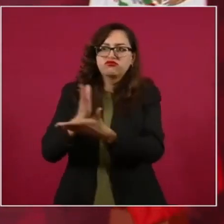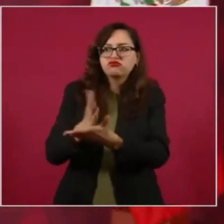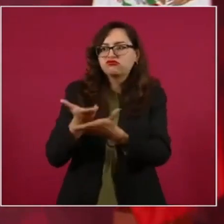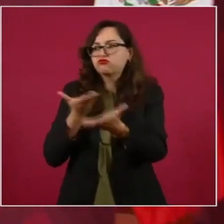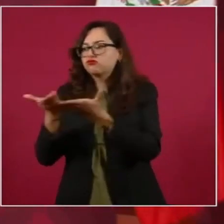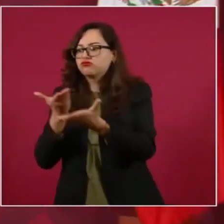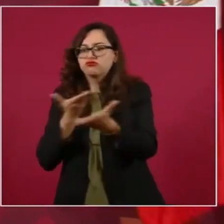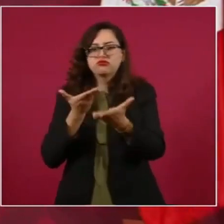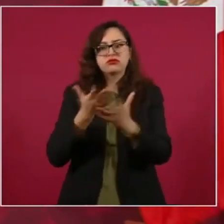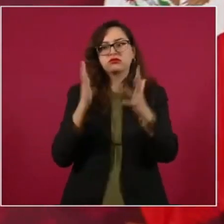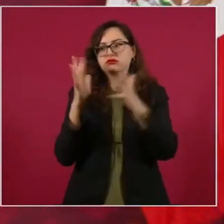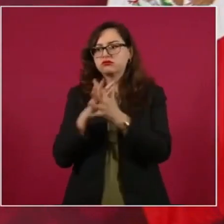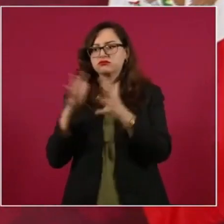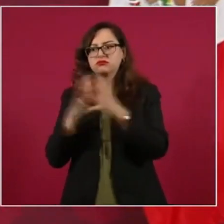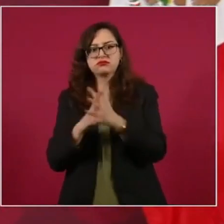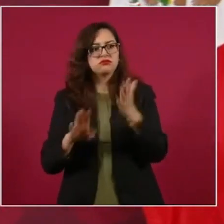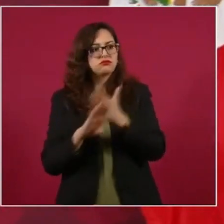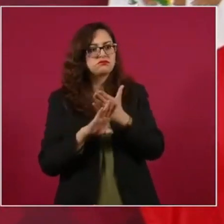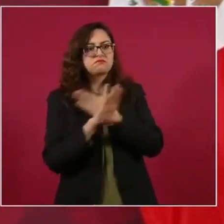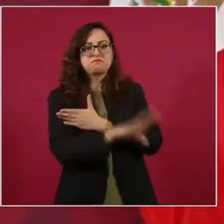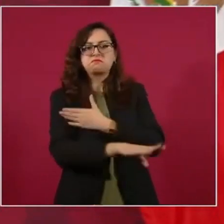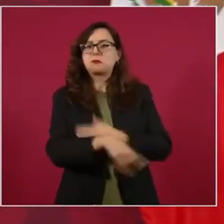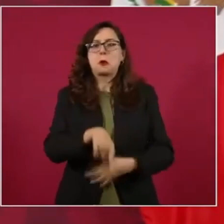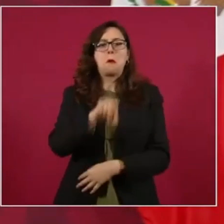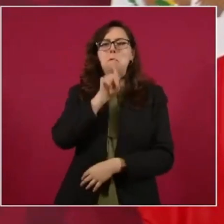para evitar la guerra,